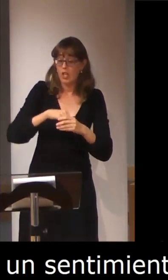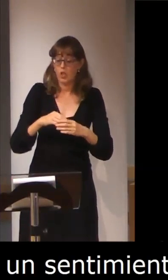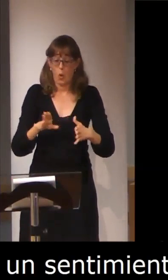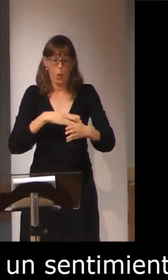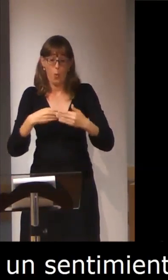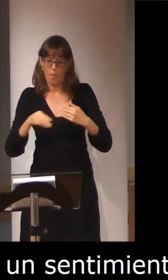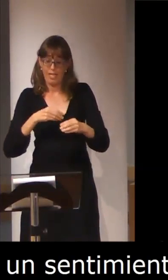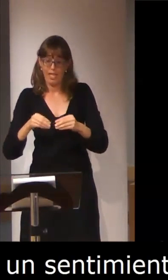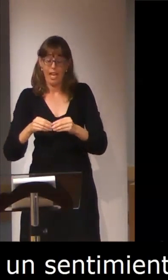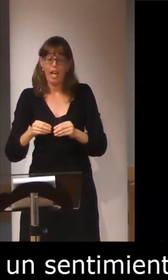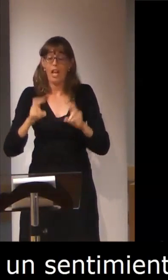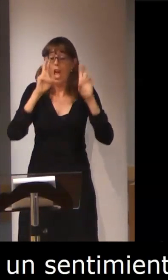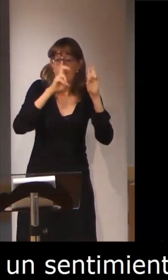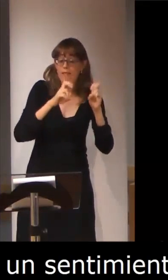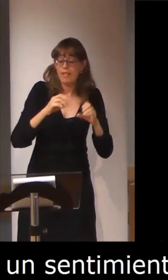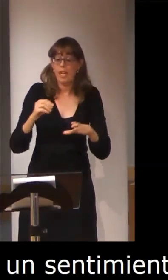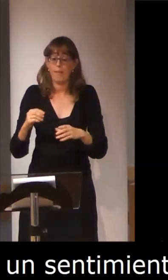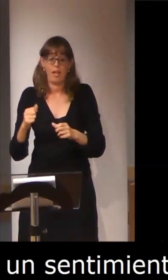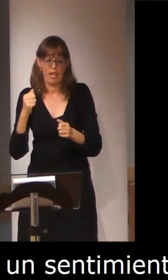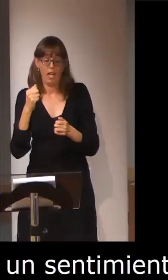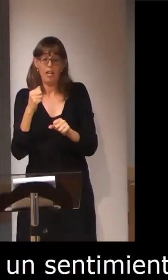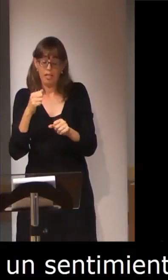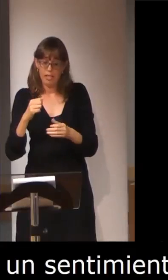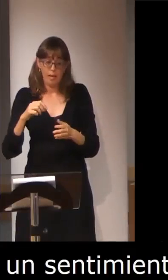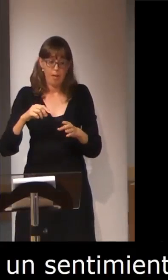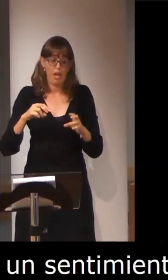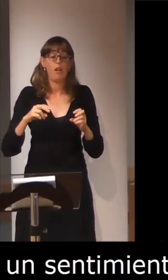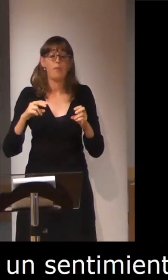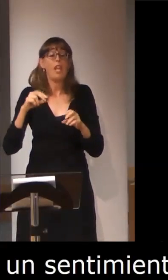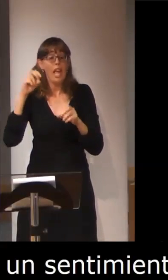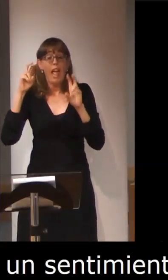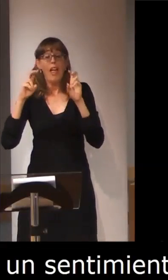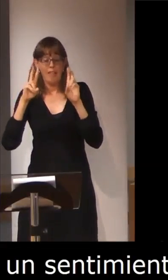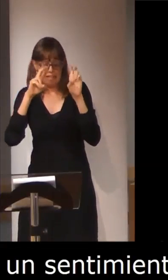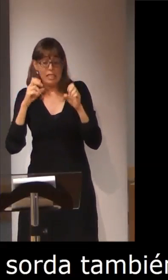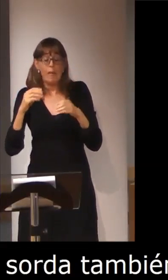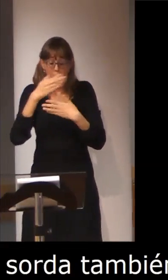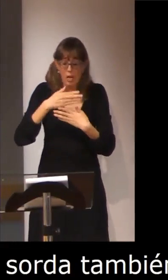Dentro del aula, los materiales que utilizamos para hacer la investigación